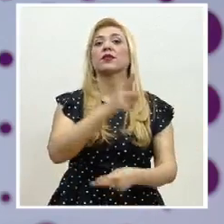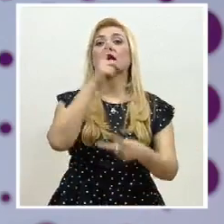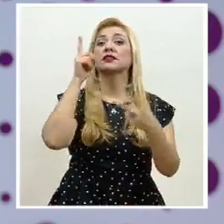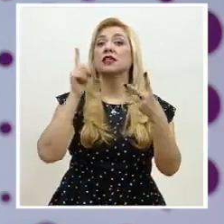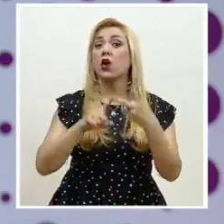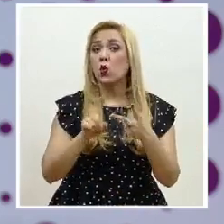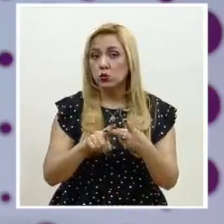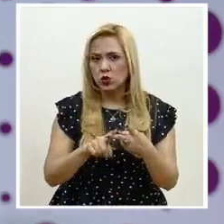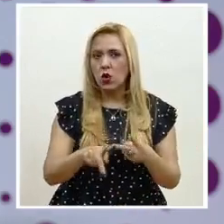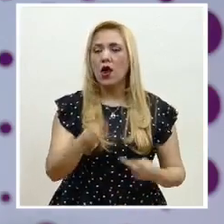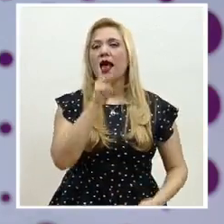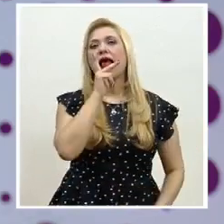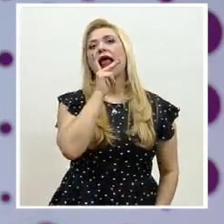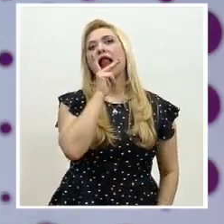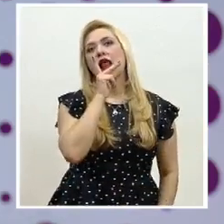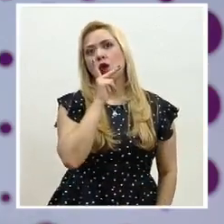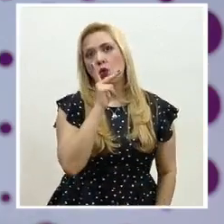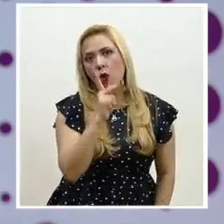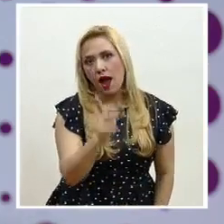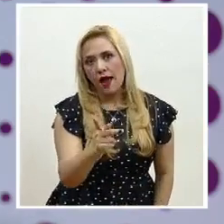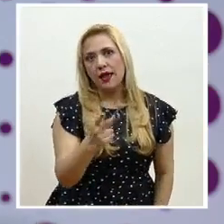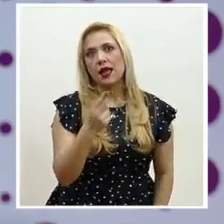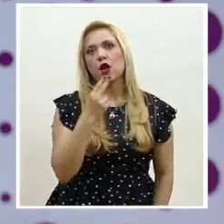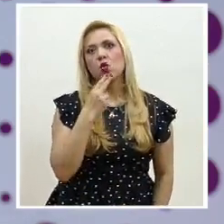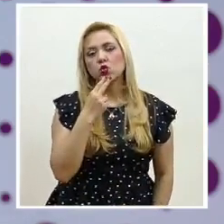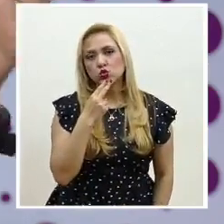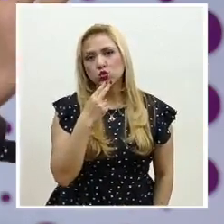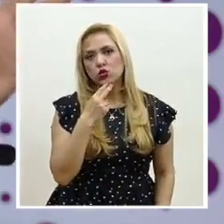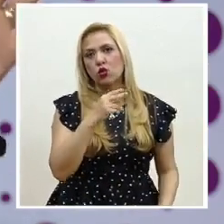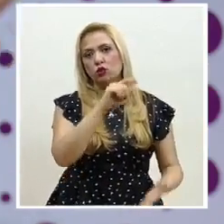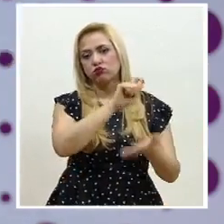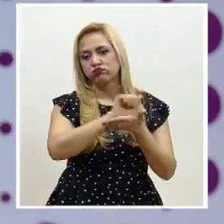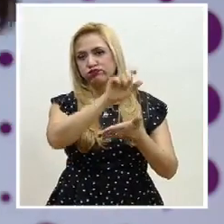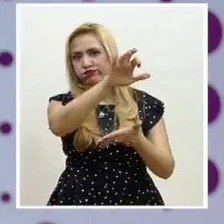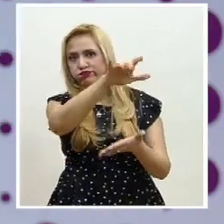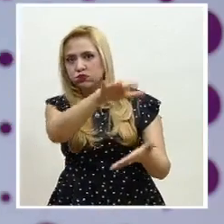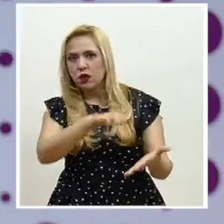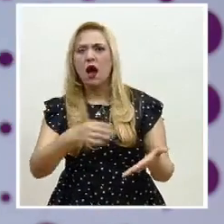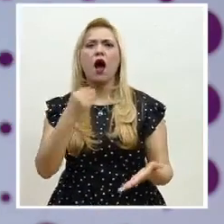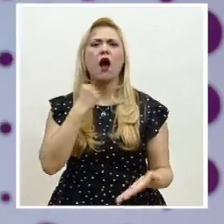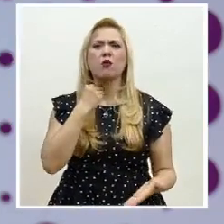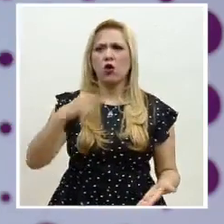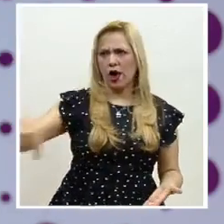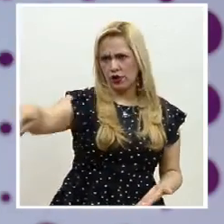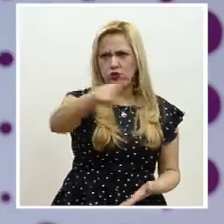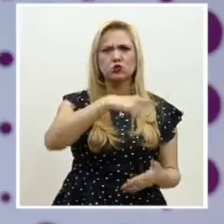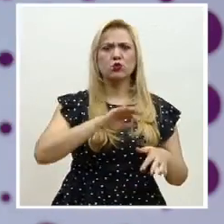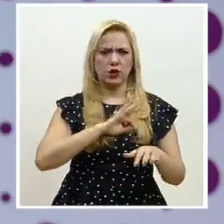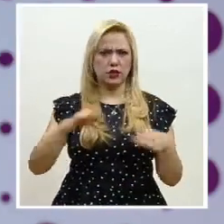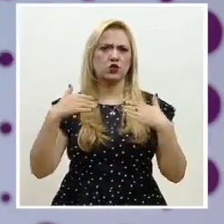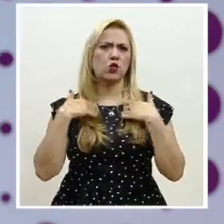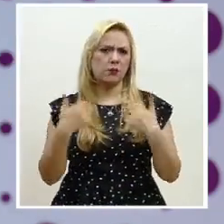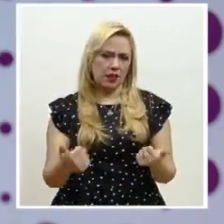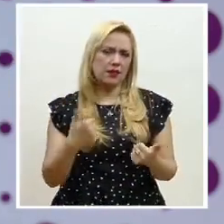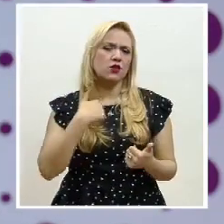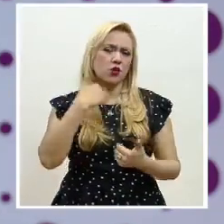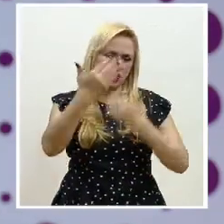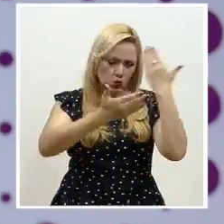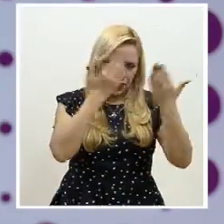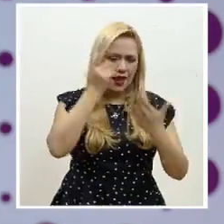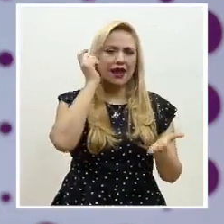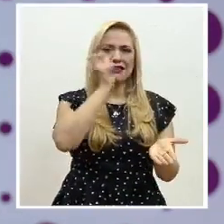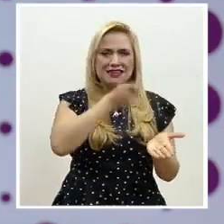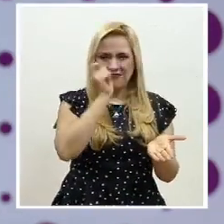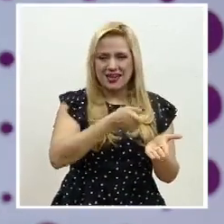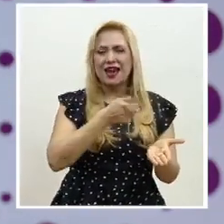sí, suele ser muy barroco y quizás entre abogadas y abogados lo podamos comprender, es nuestra formación, ¿no? Entonces